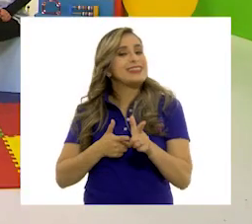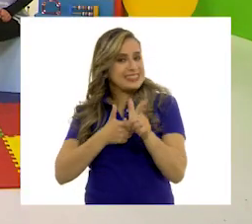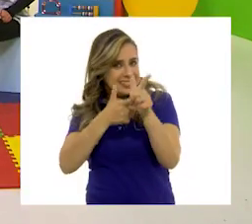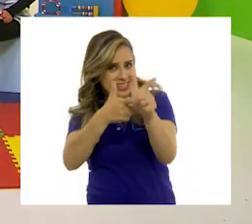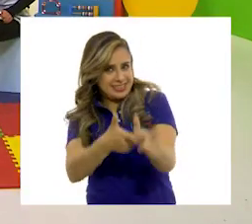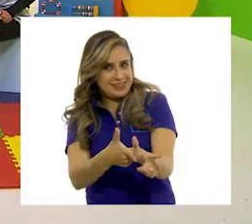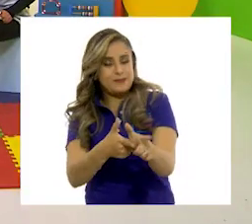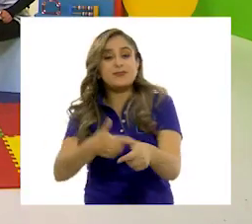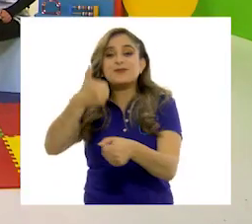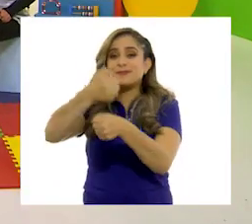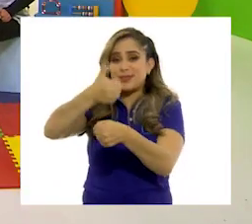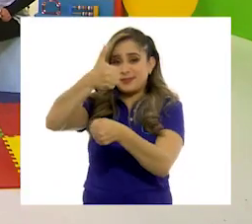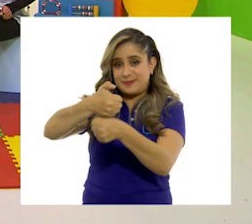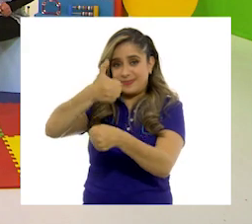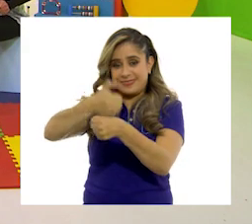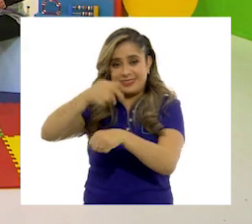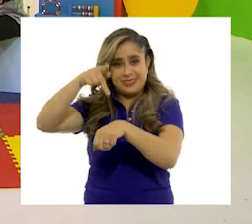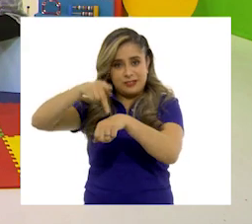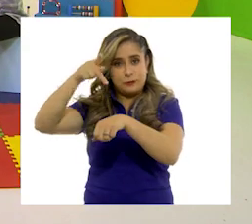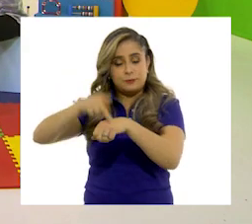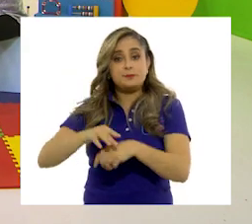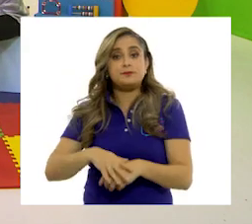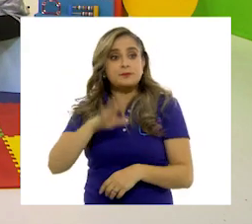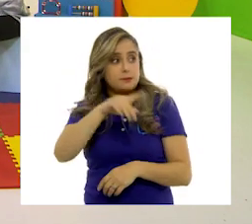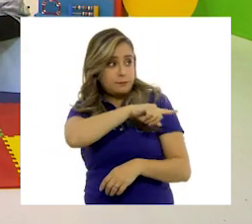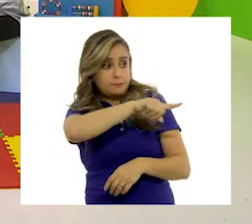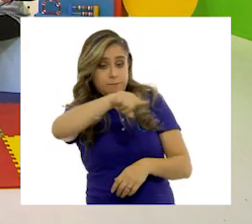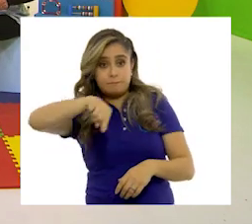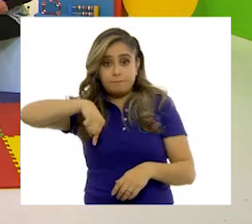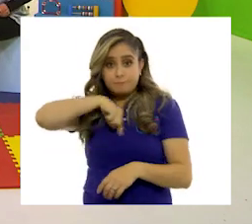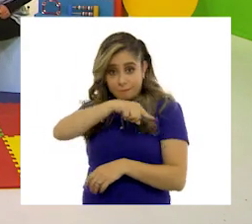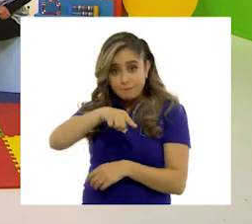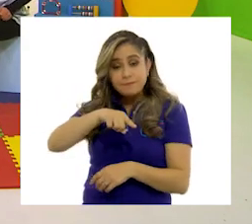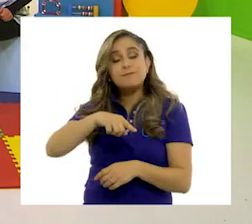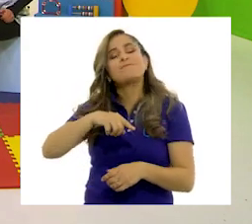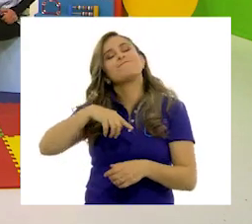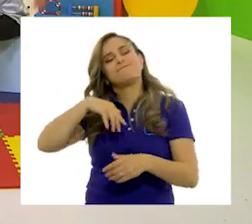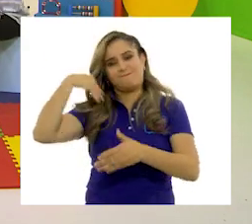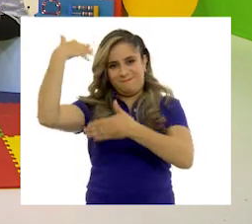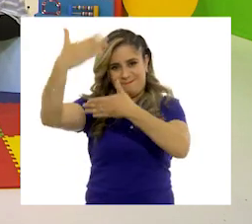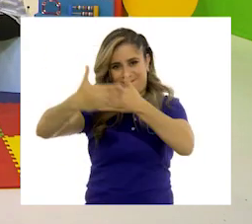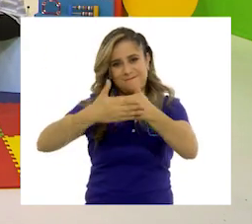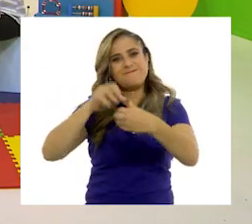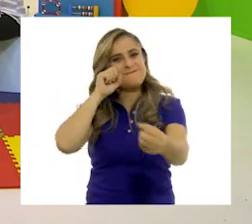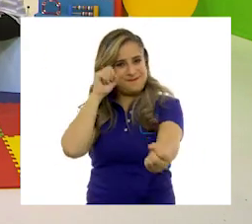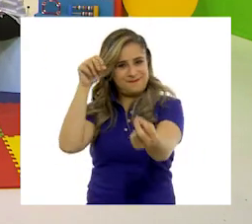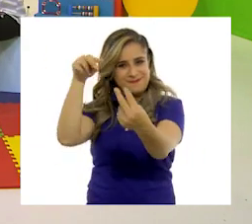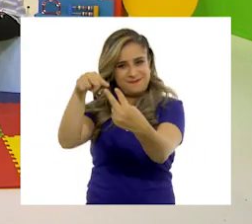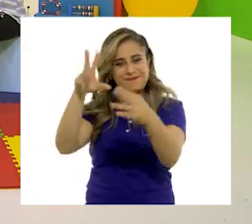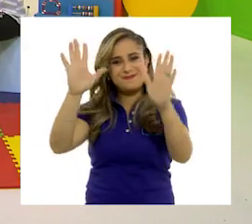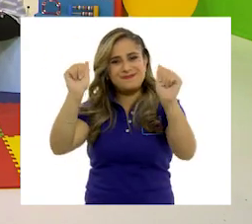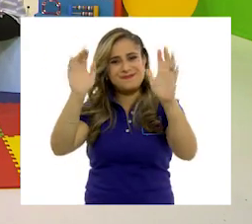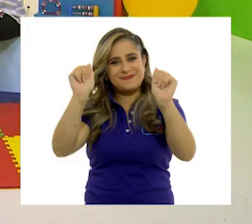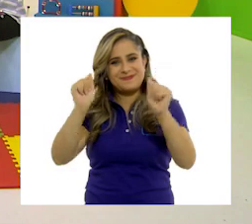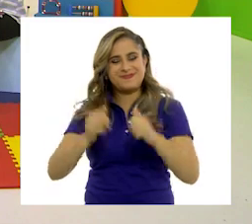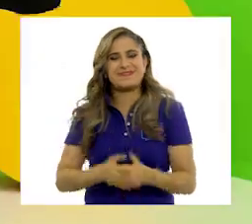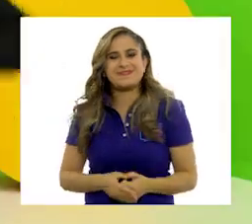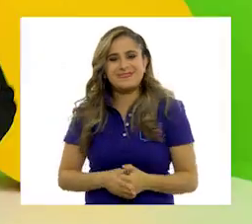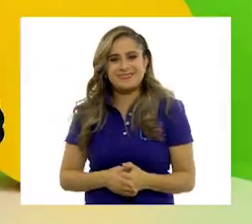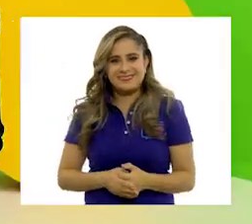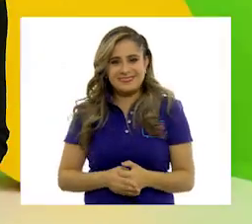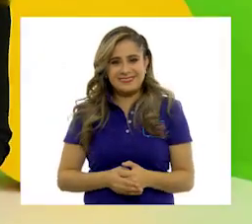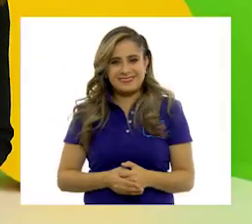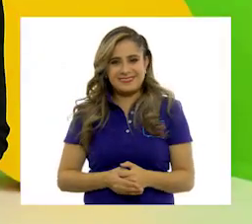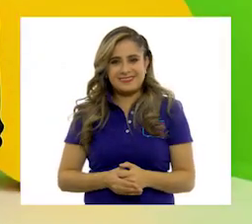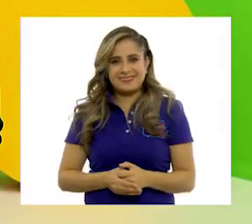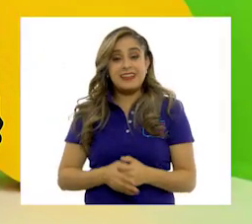Continuamos con primaria, pero ustedes y nosotros tenemos una cita muy pronto. ¡Adiós!